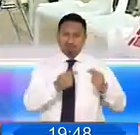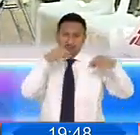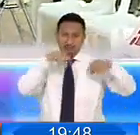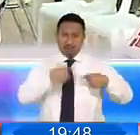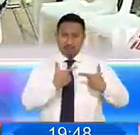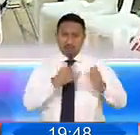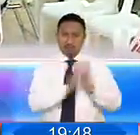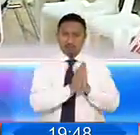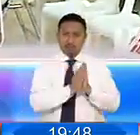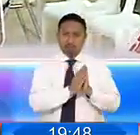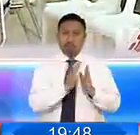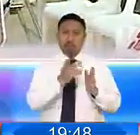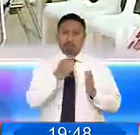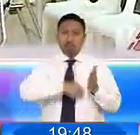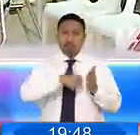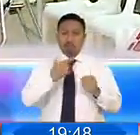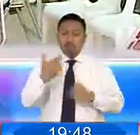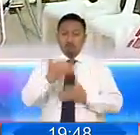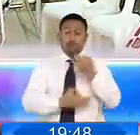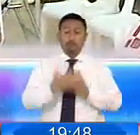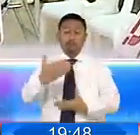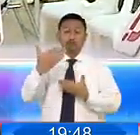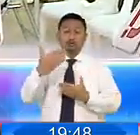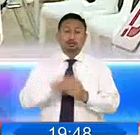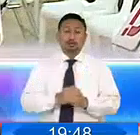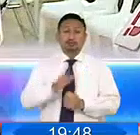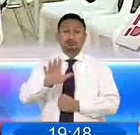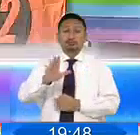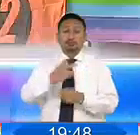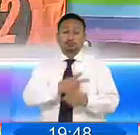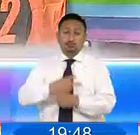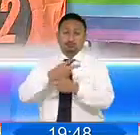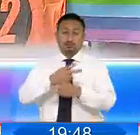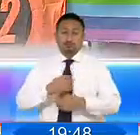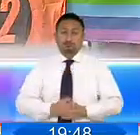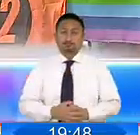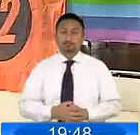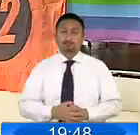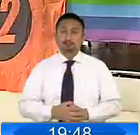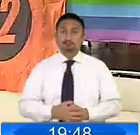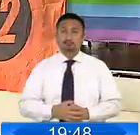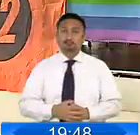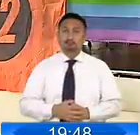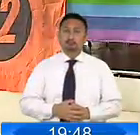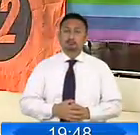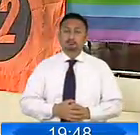iniciaremos la presentación y el pedido de juicio político de los 5 consejeros. Informó Héctor Romero.